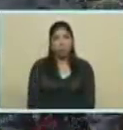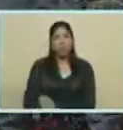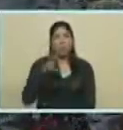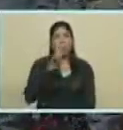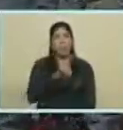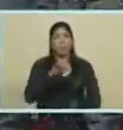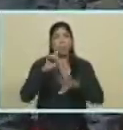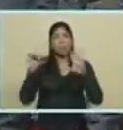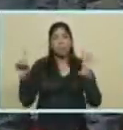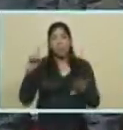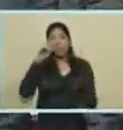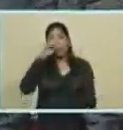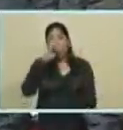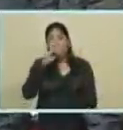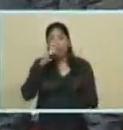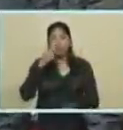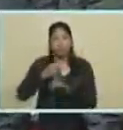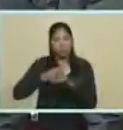26 años de lucha.